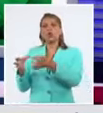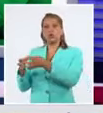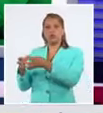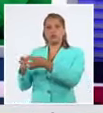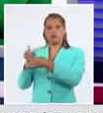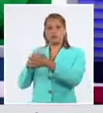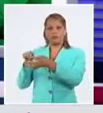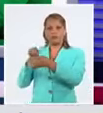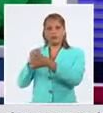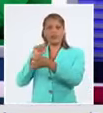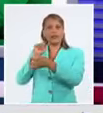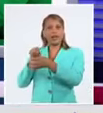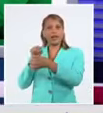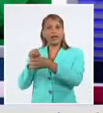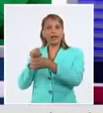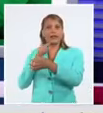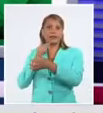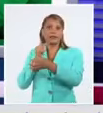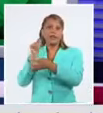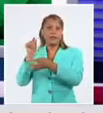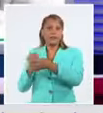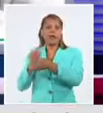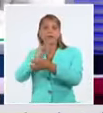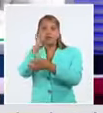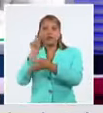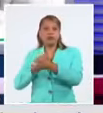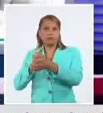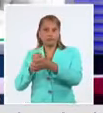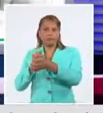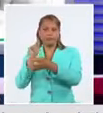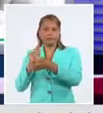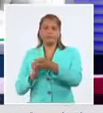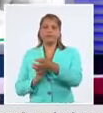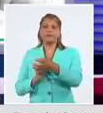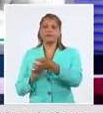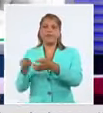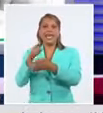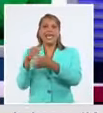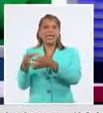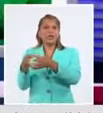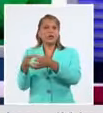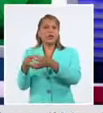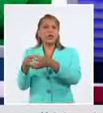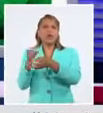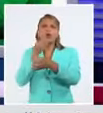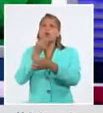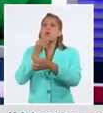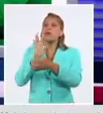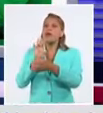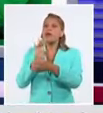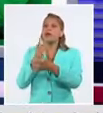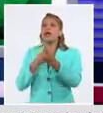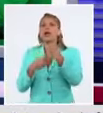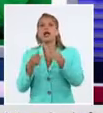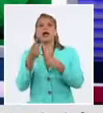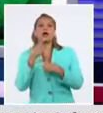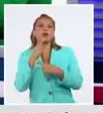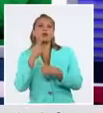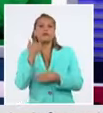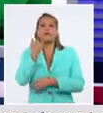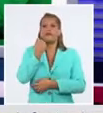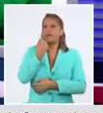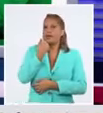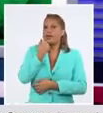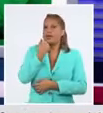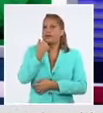se encuentra la televidente que nos hace la pregunta, que pueden haber tenido síntomas atribuibles a la